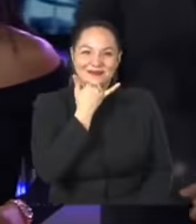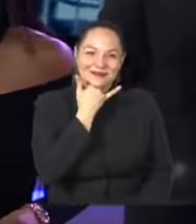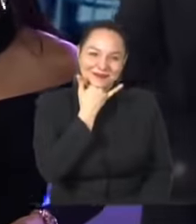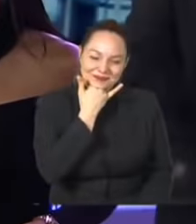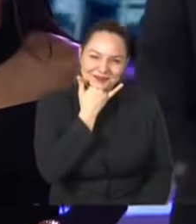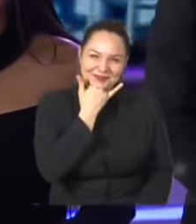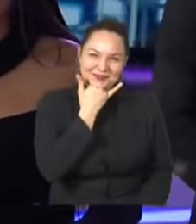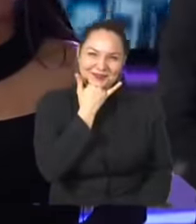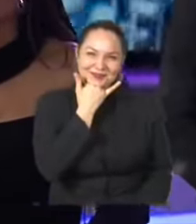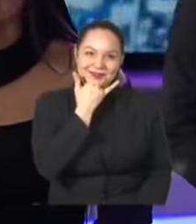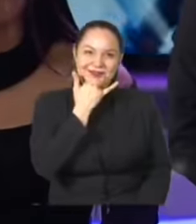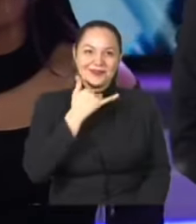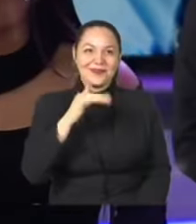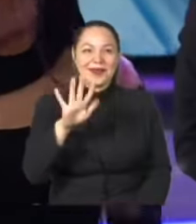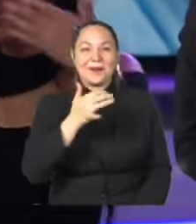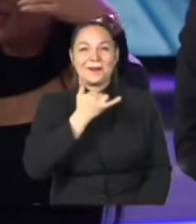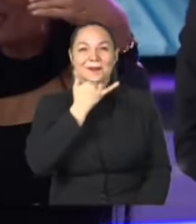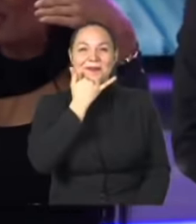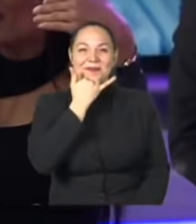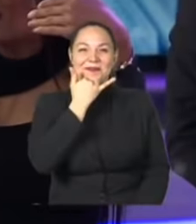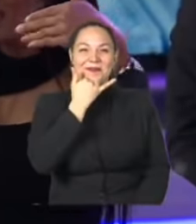perdón. Perdón,